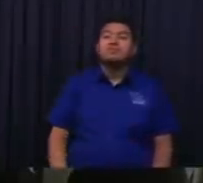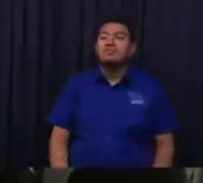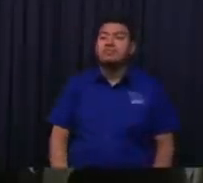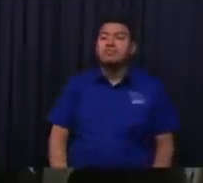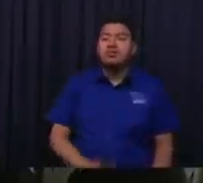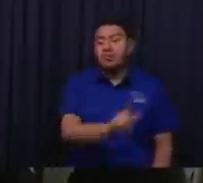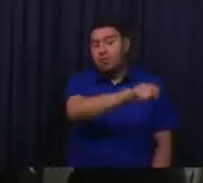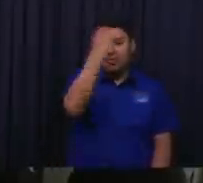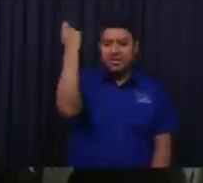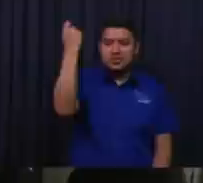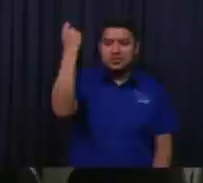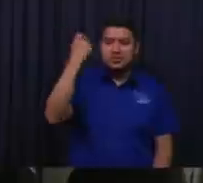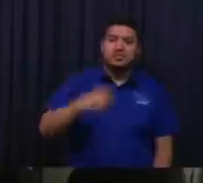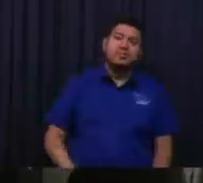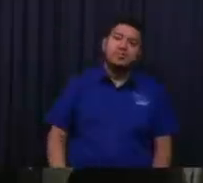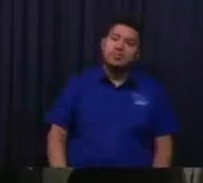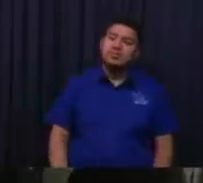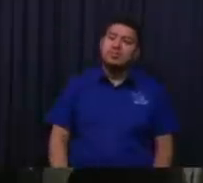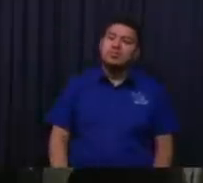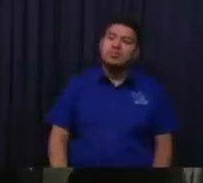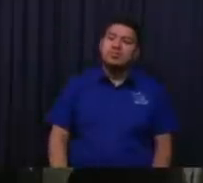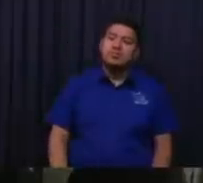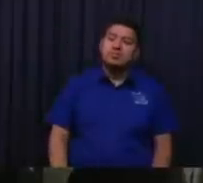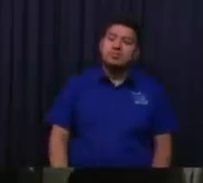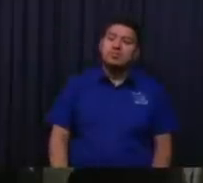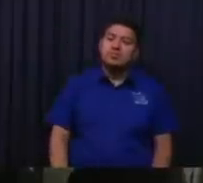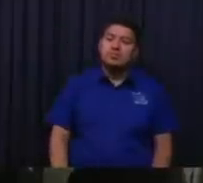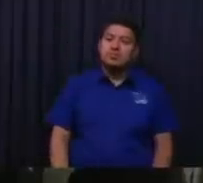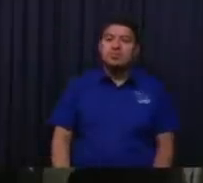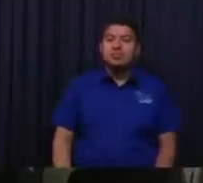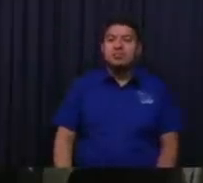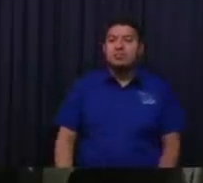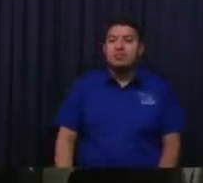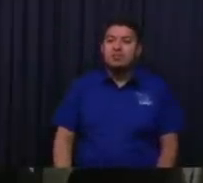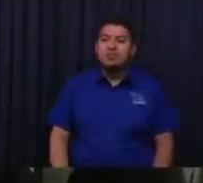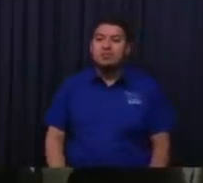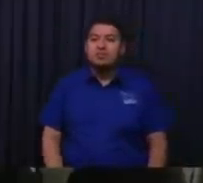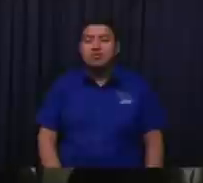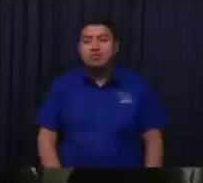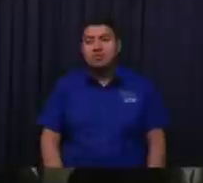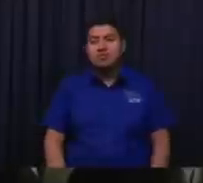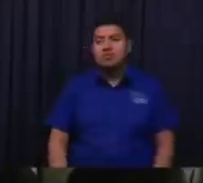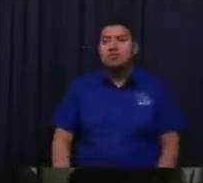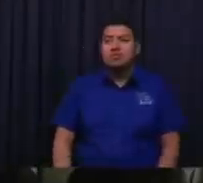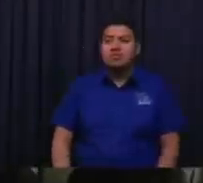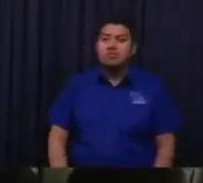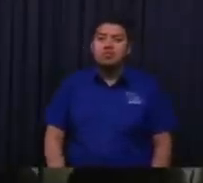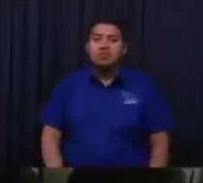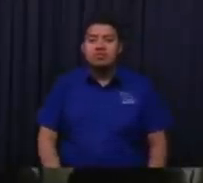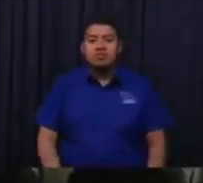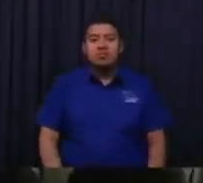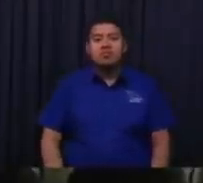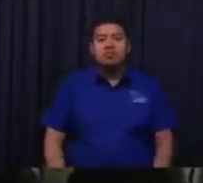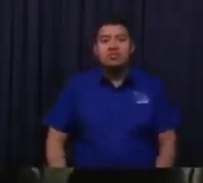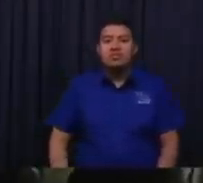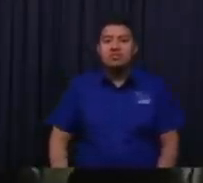como estamos hablando de licas, ¿ah? Conseguirías una pelota de voleibol, la pintarías y le llamarías Wilson.